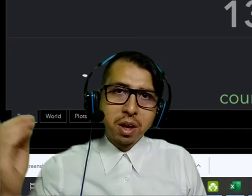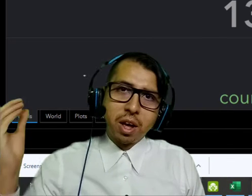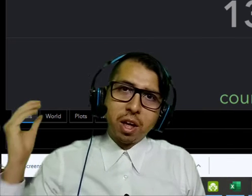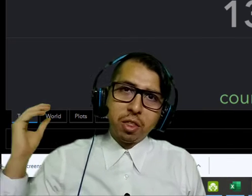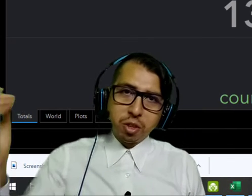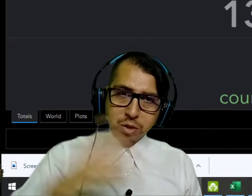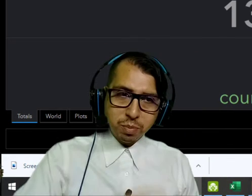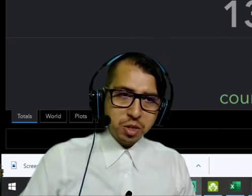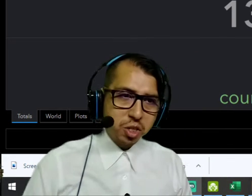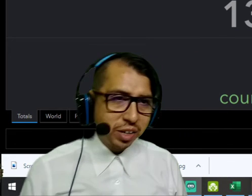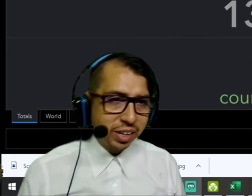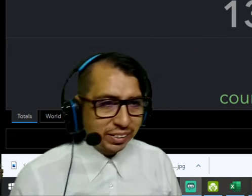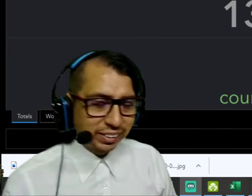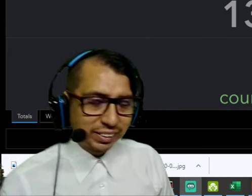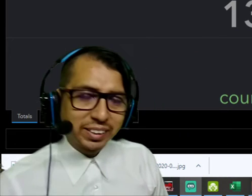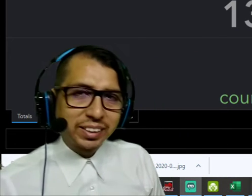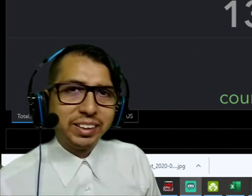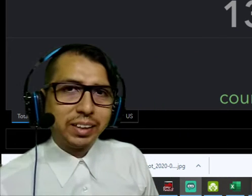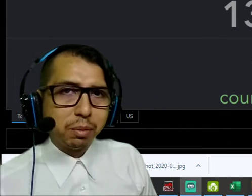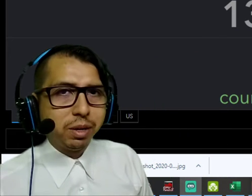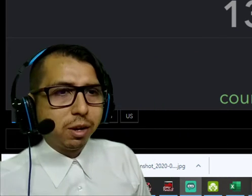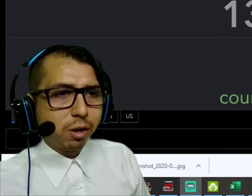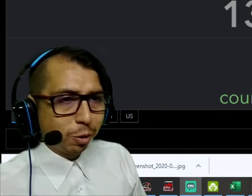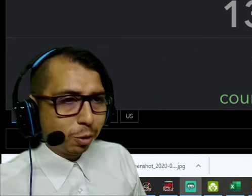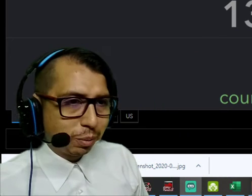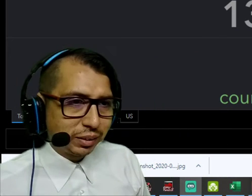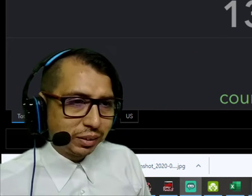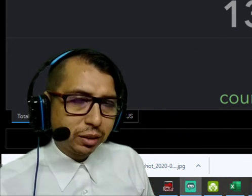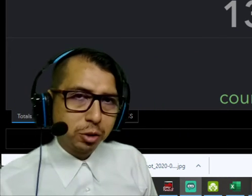tenemos